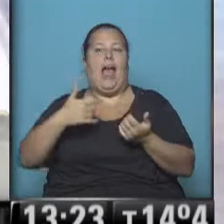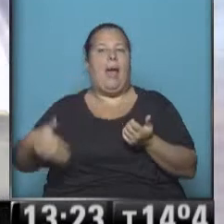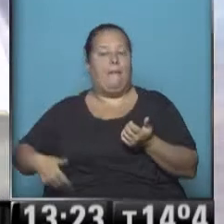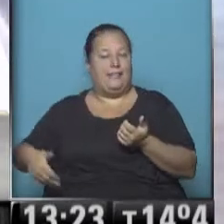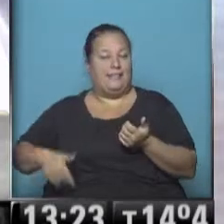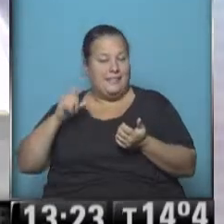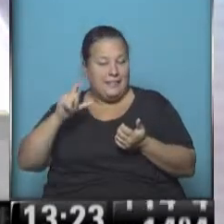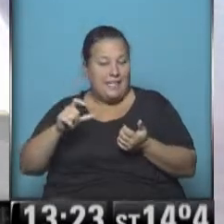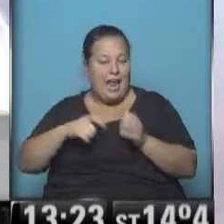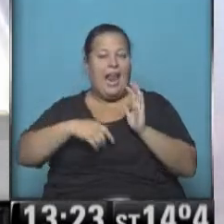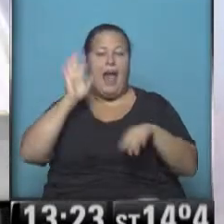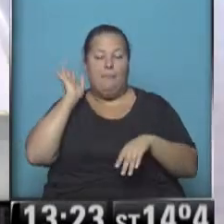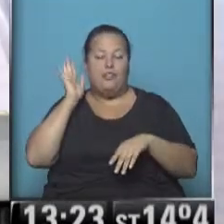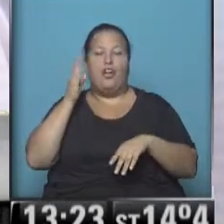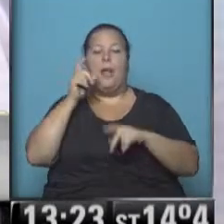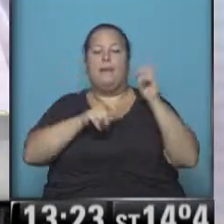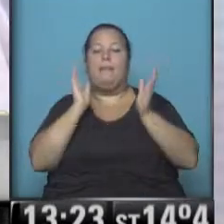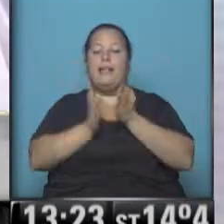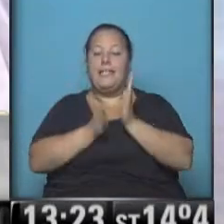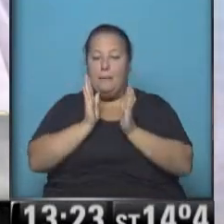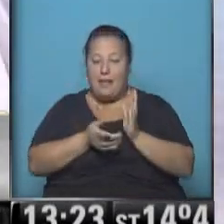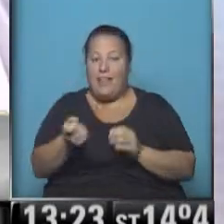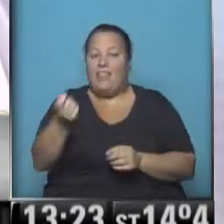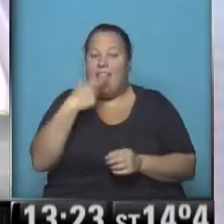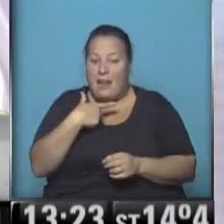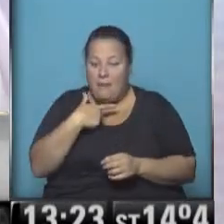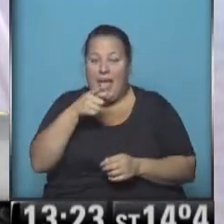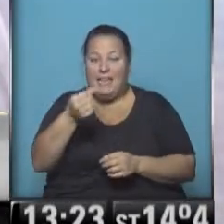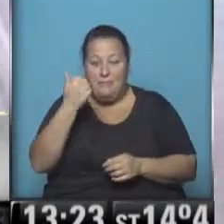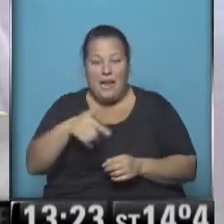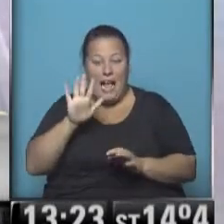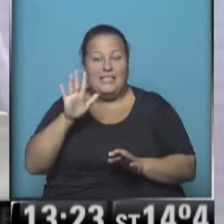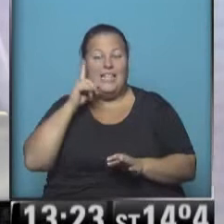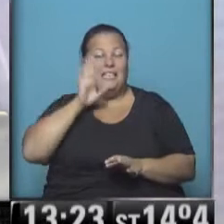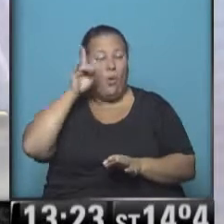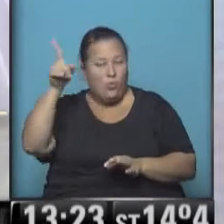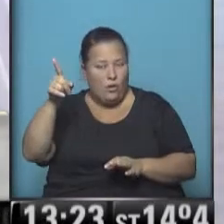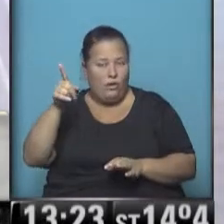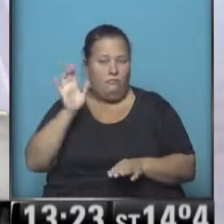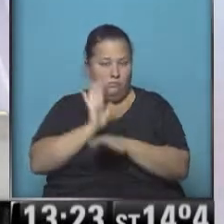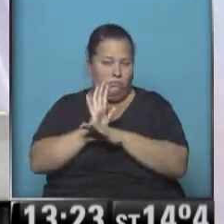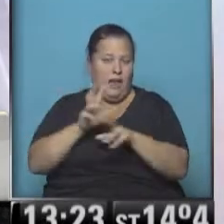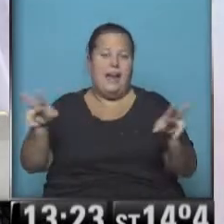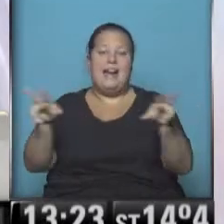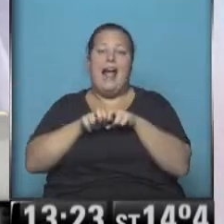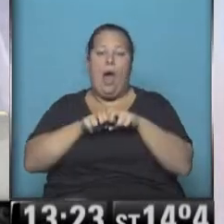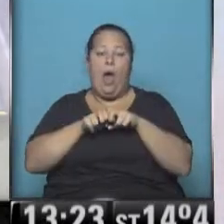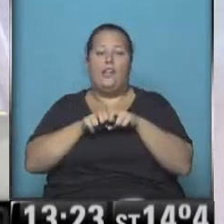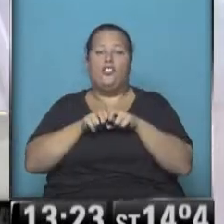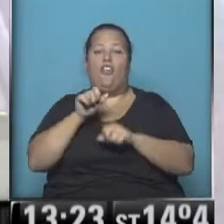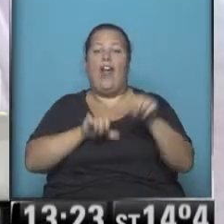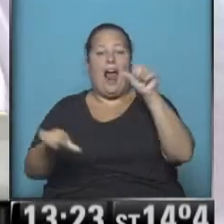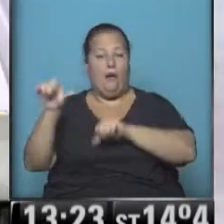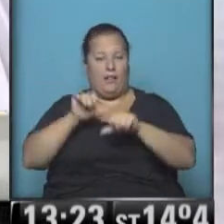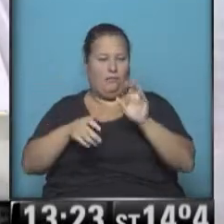cesc los potenciales pacientes a ser tratados recibieron este medicamento a ese costo que se paga en los eeuu la recaudación por parte del laboratorio